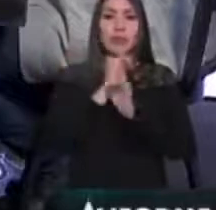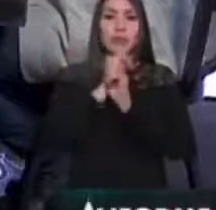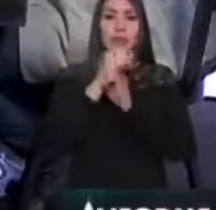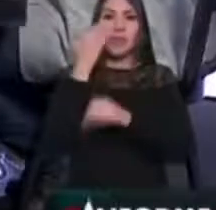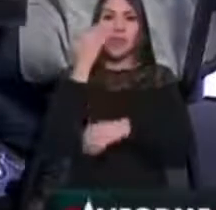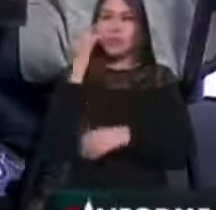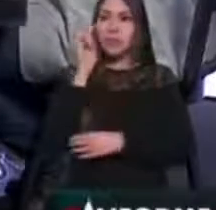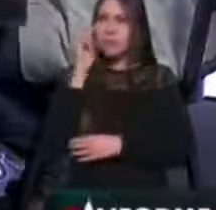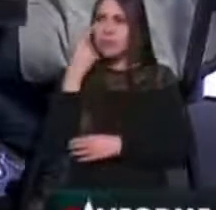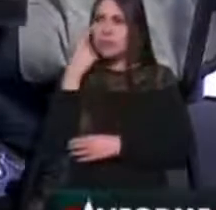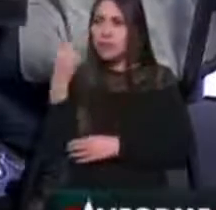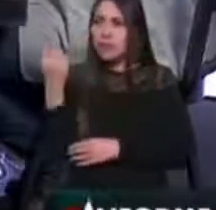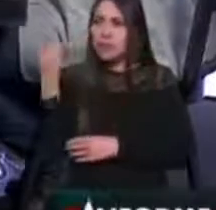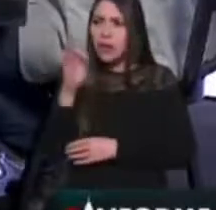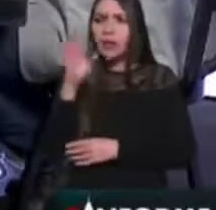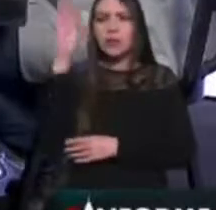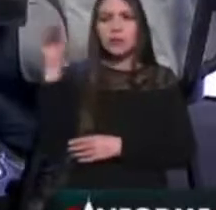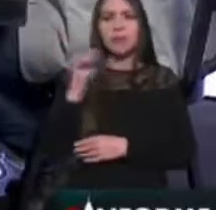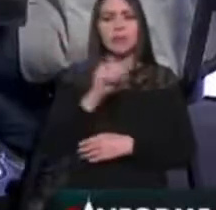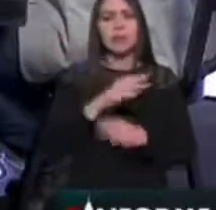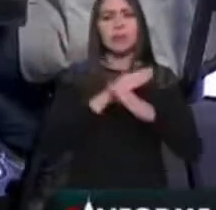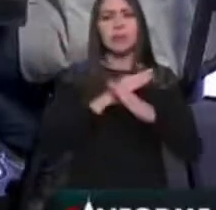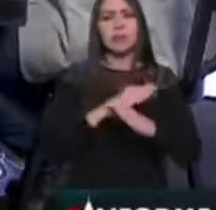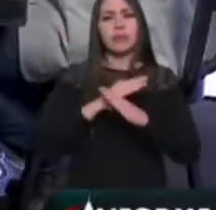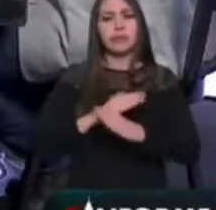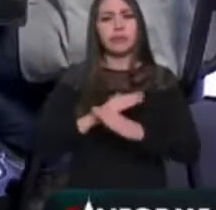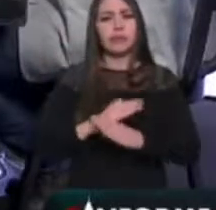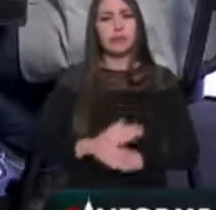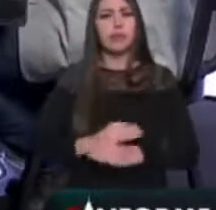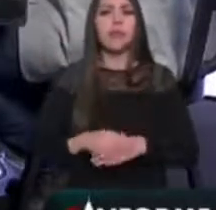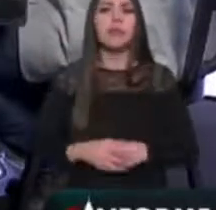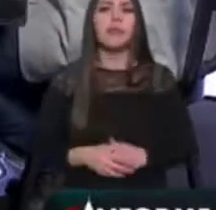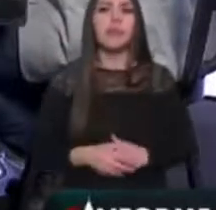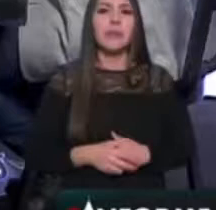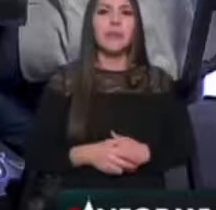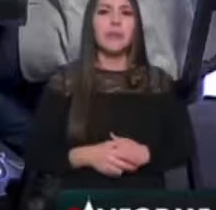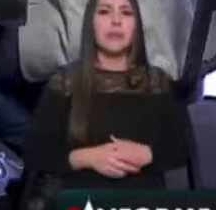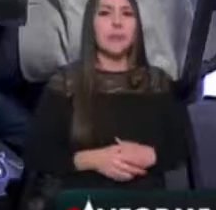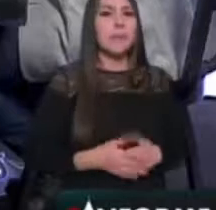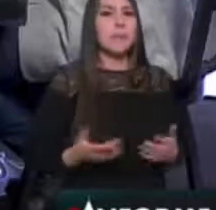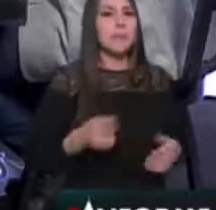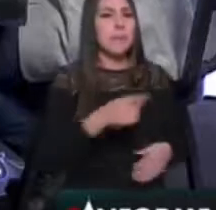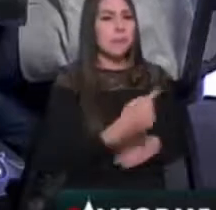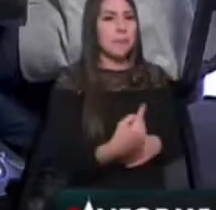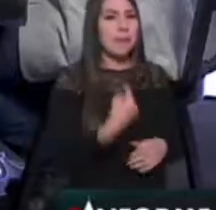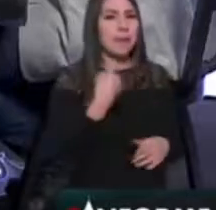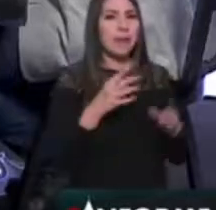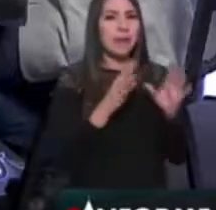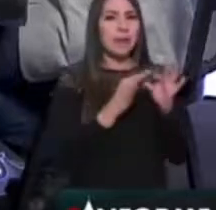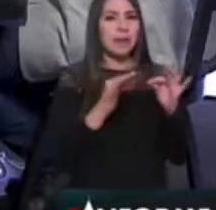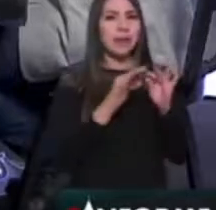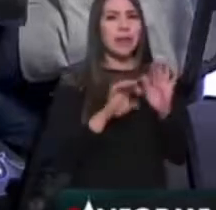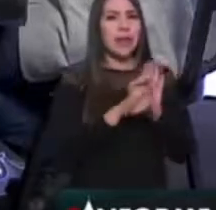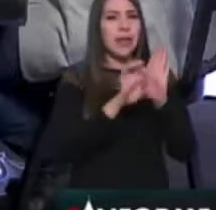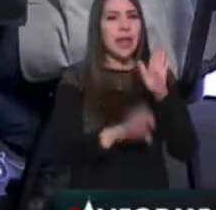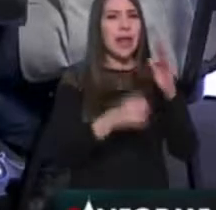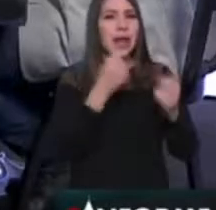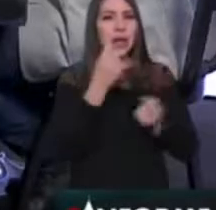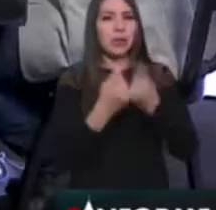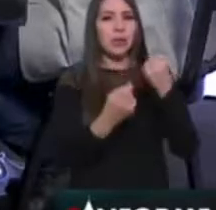de plano bloqueando. Lo borraron. Bueno, y vistos estos ejemplos, que son algunos de los que nos has dado de infodemia